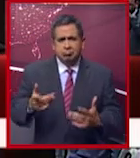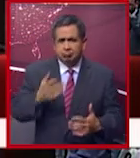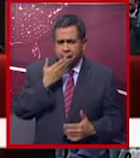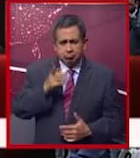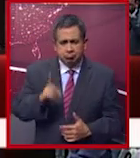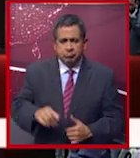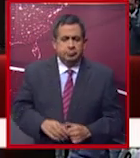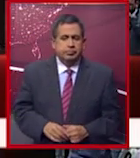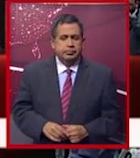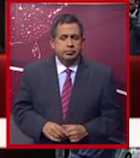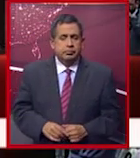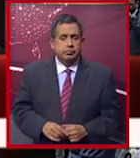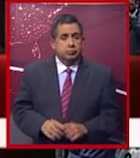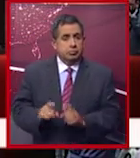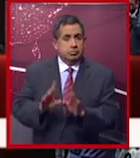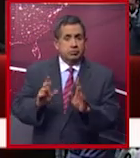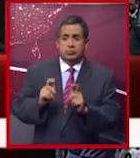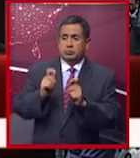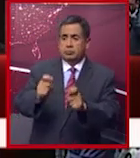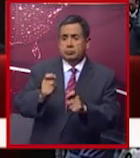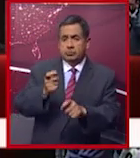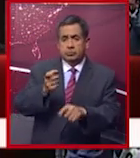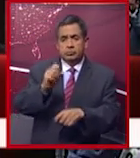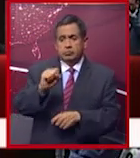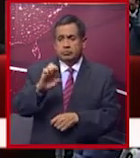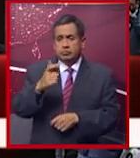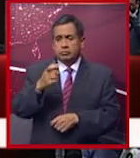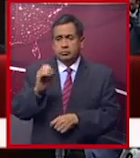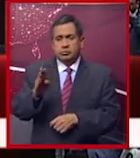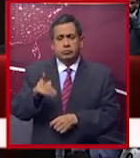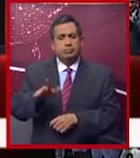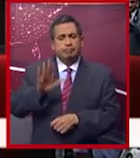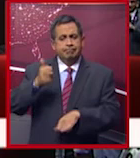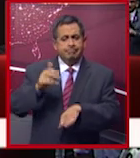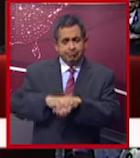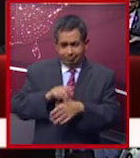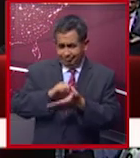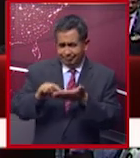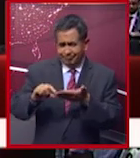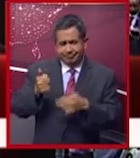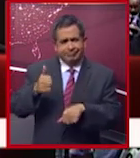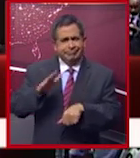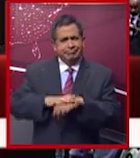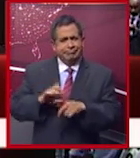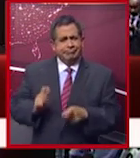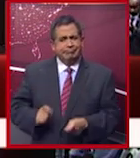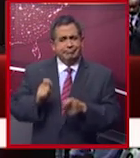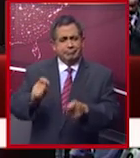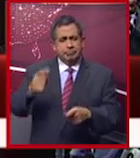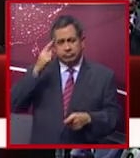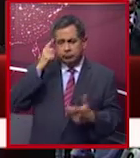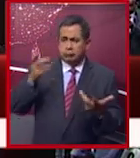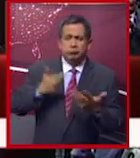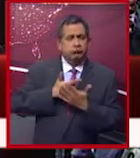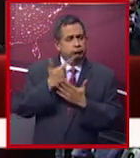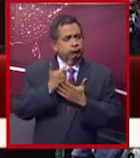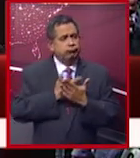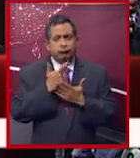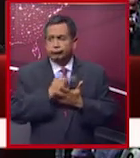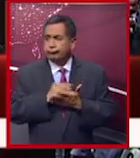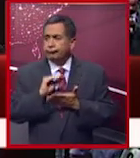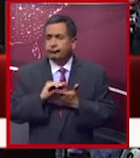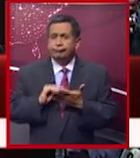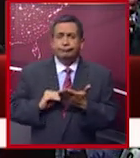Se deja a Gobernación como Secretaría Administradora, así lo dice textualmente, dándole facultades para llevar el padrón, para